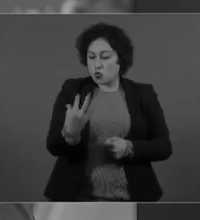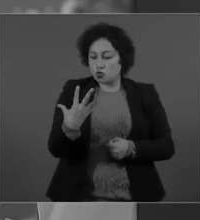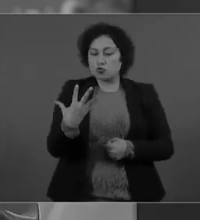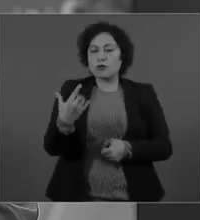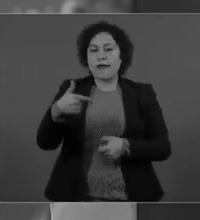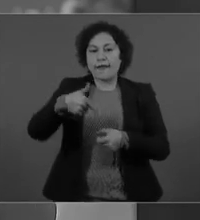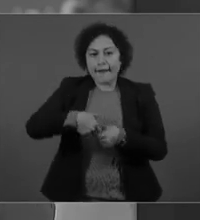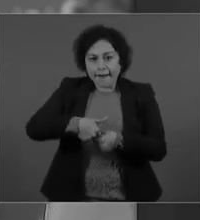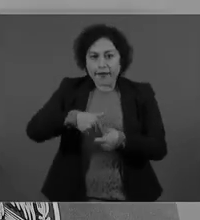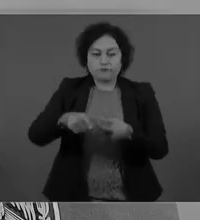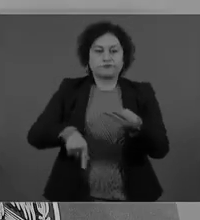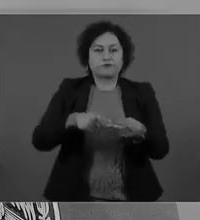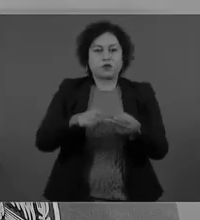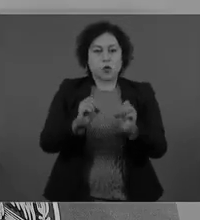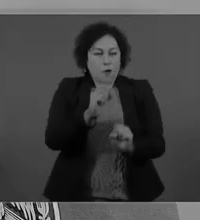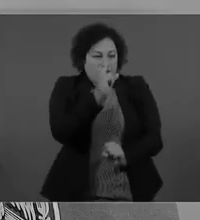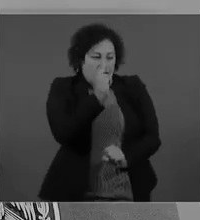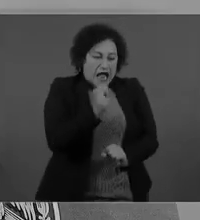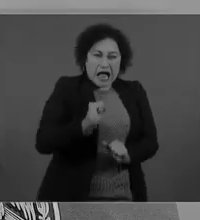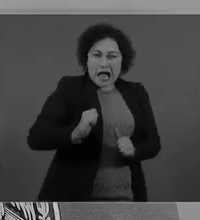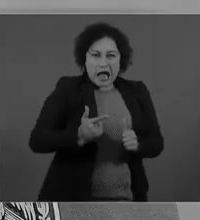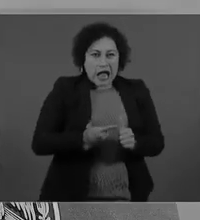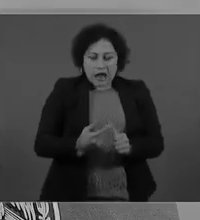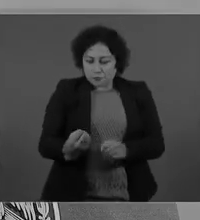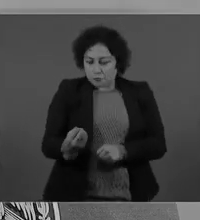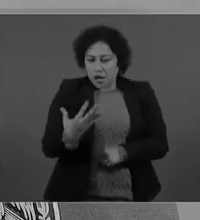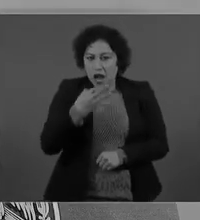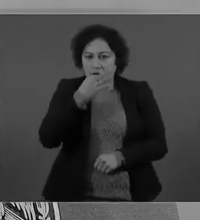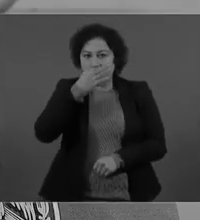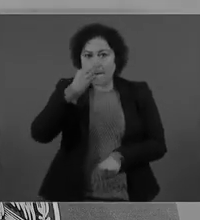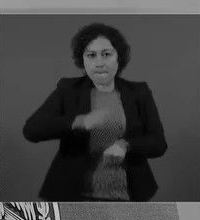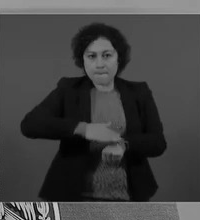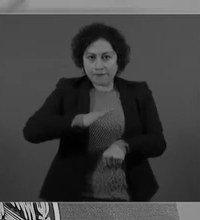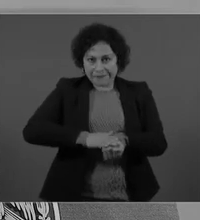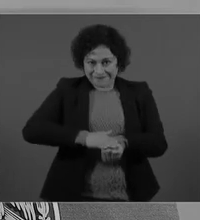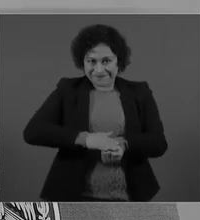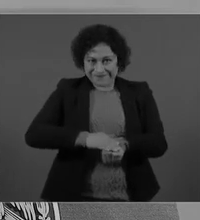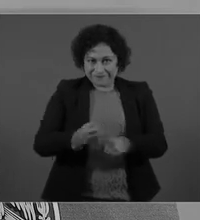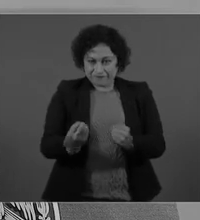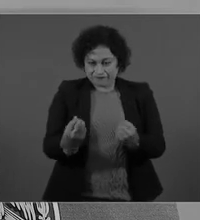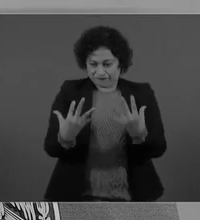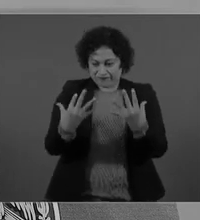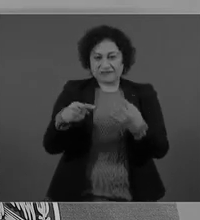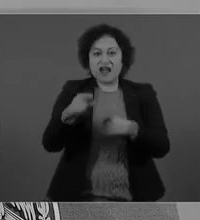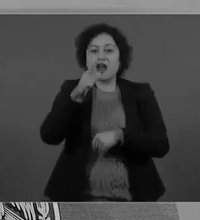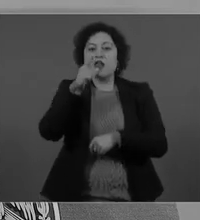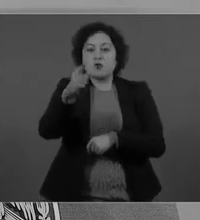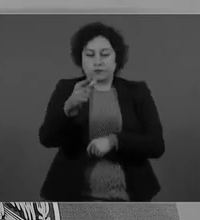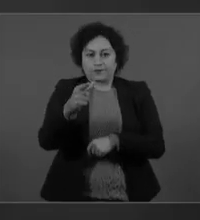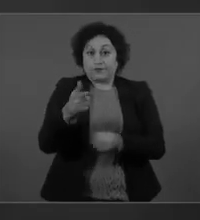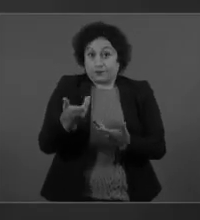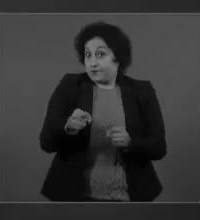falla un sensor o que falla la batería, se prenden alarmas. En este enorme centro de control, desde que falla